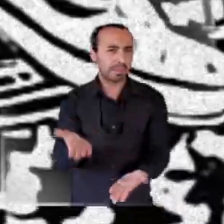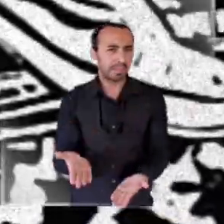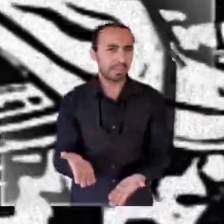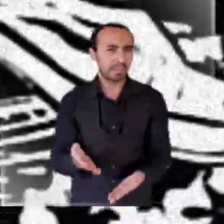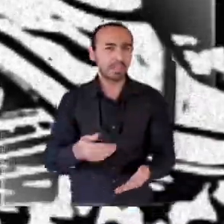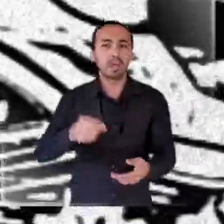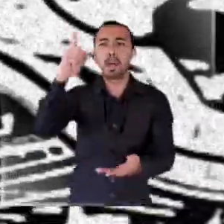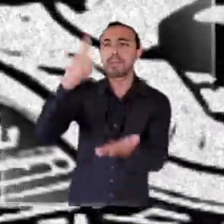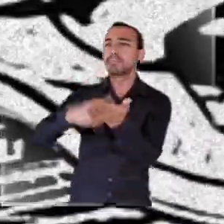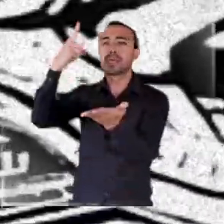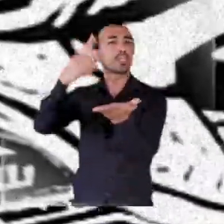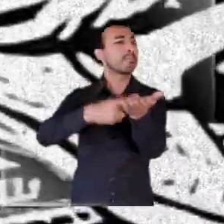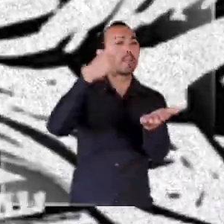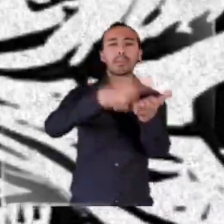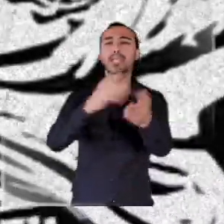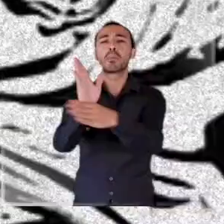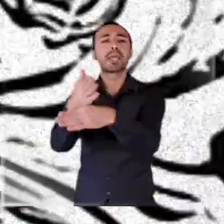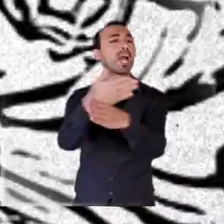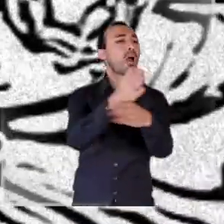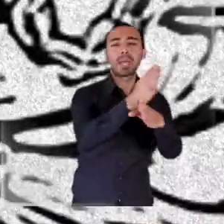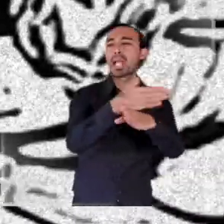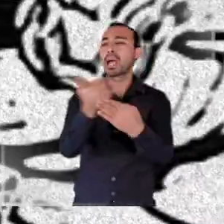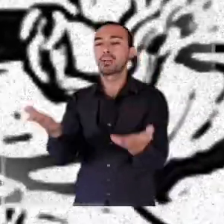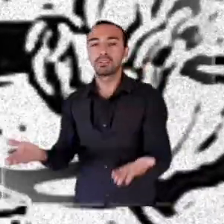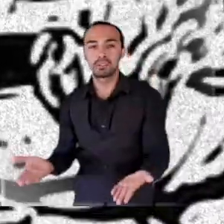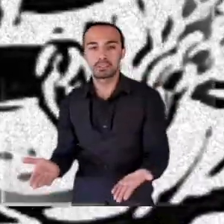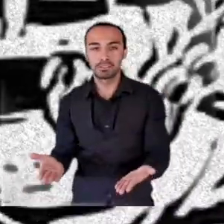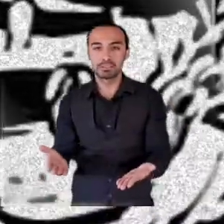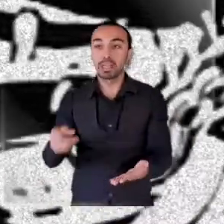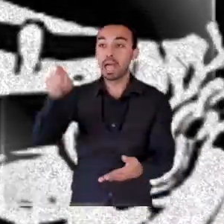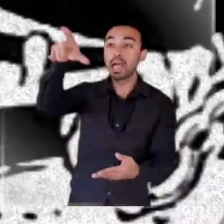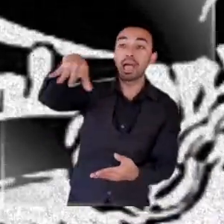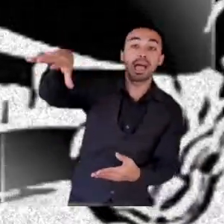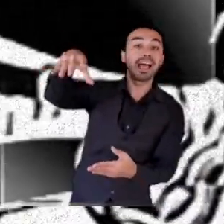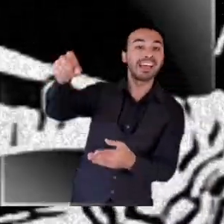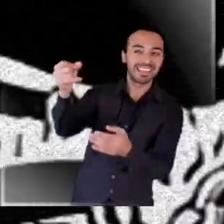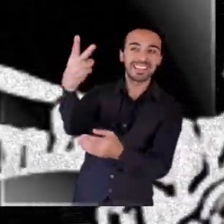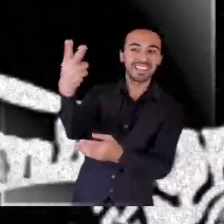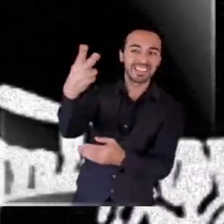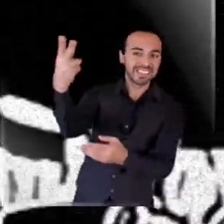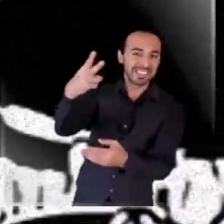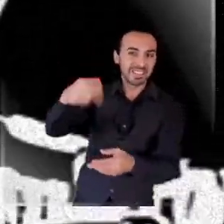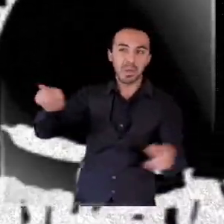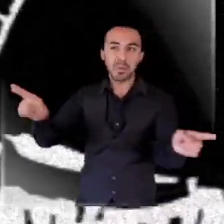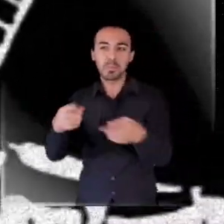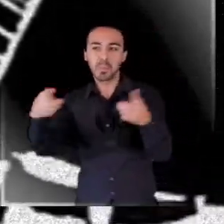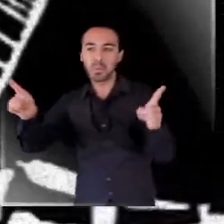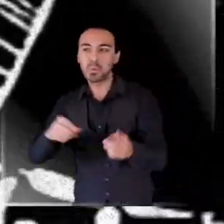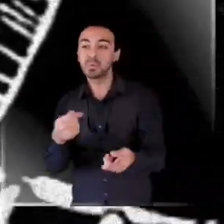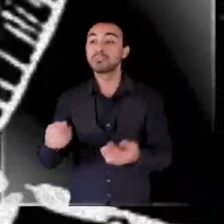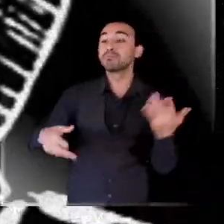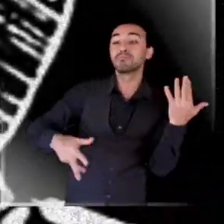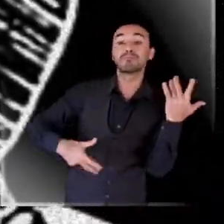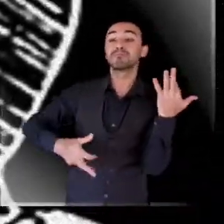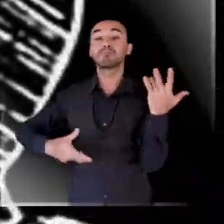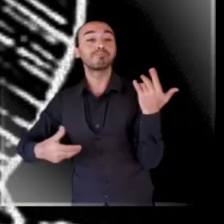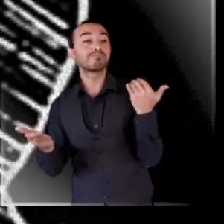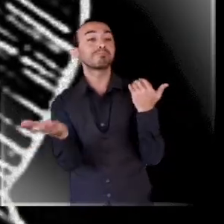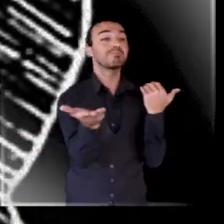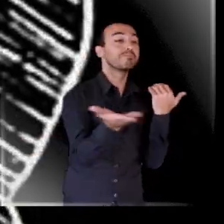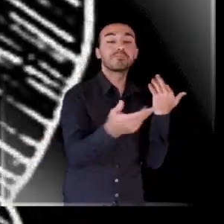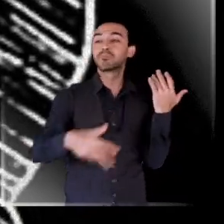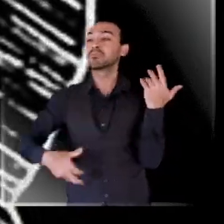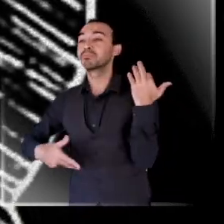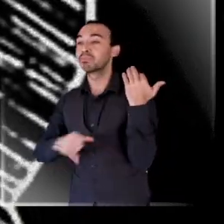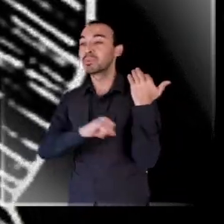pesca. A Luquita la merluza filetea. Y allá van los músicos, de bar en bar, pasando la gorra por un